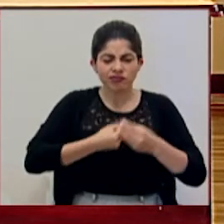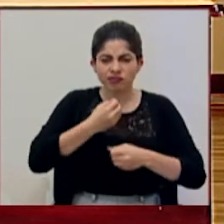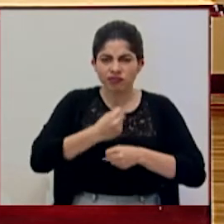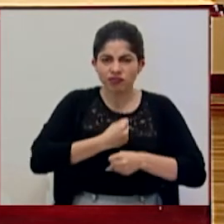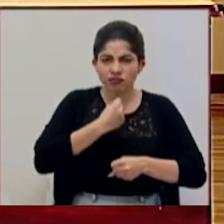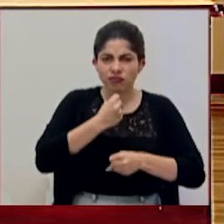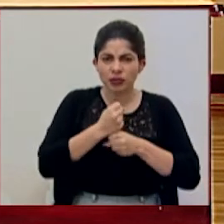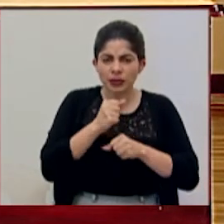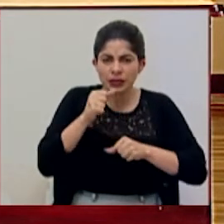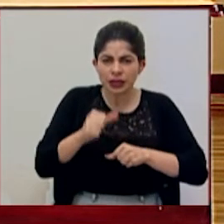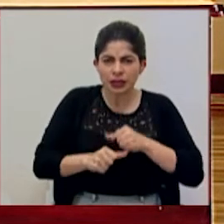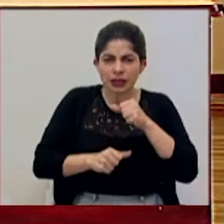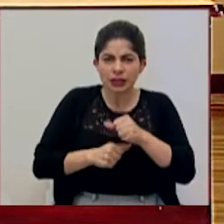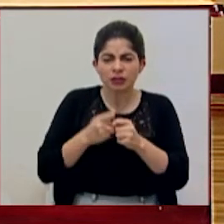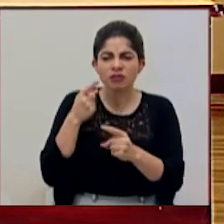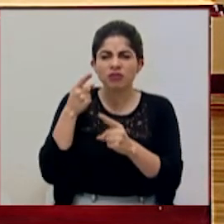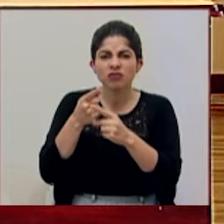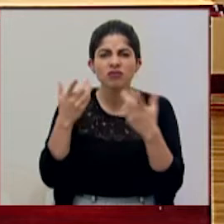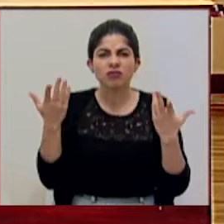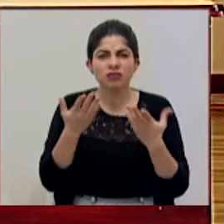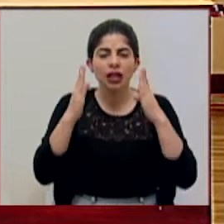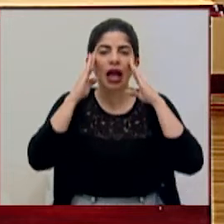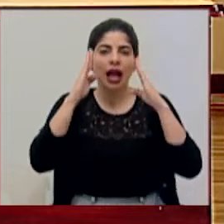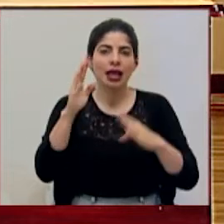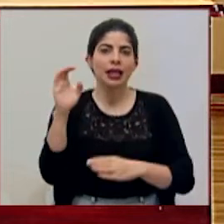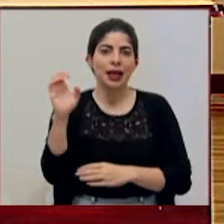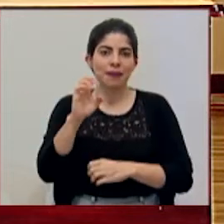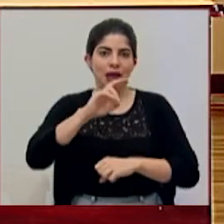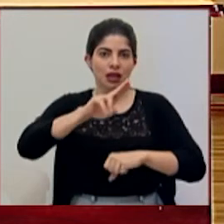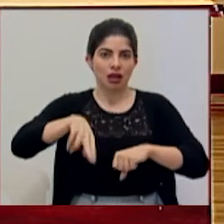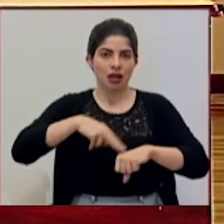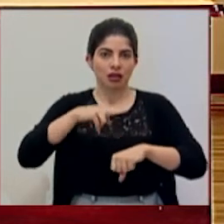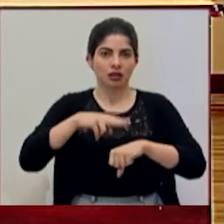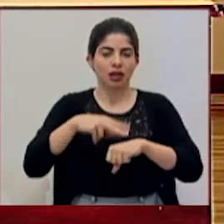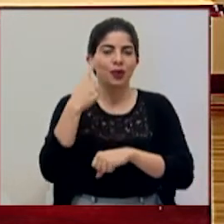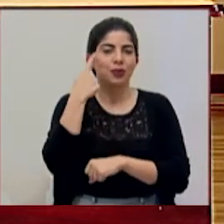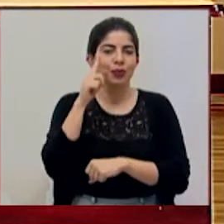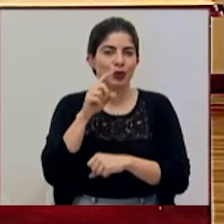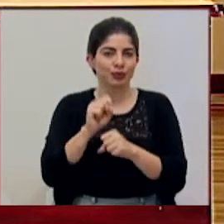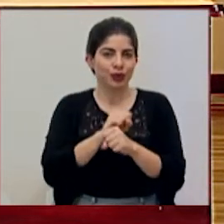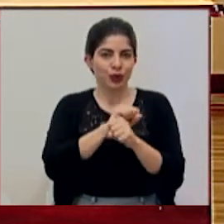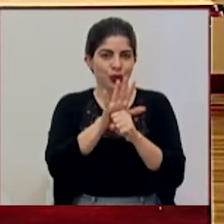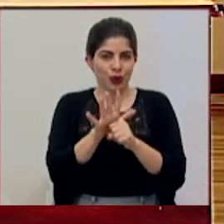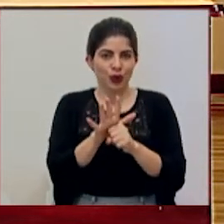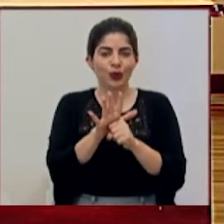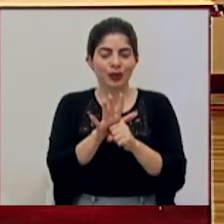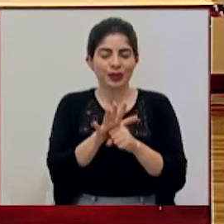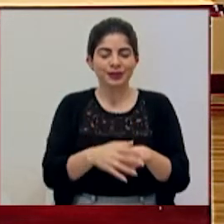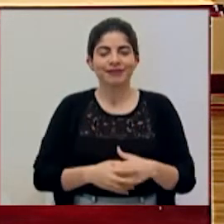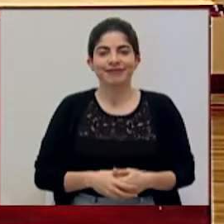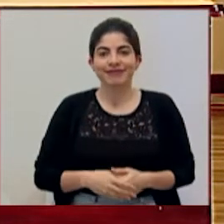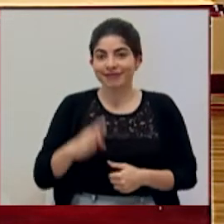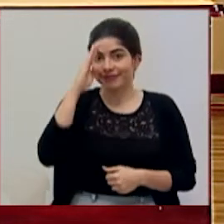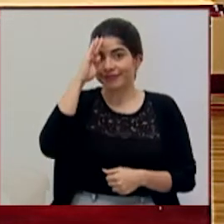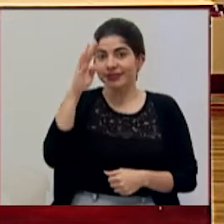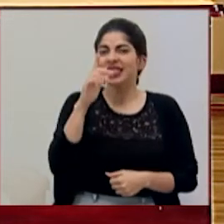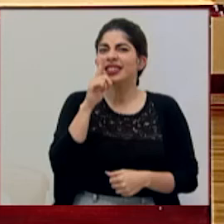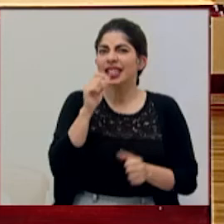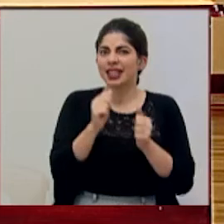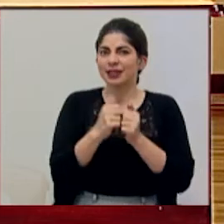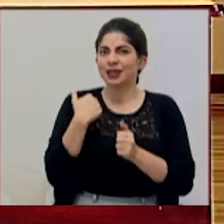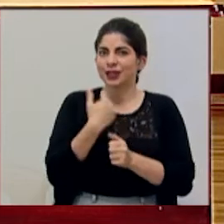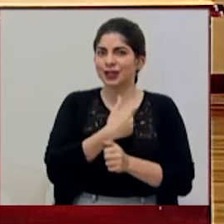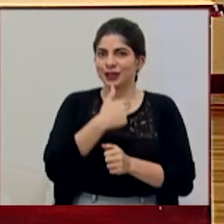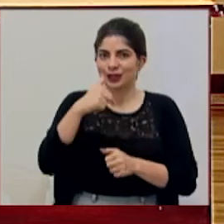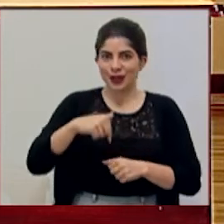esfuerzos conjuntos que se realizan para atender la emergencia nacional a raíz de la COVID-19. Saludamos a quien nos acompaña esta